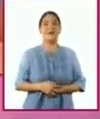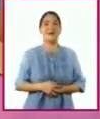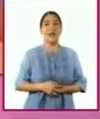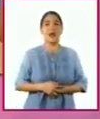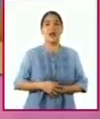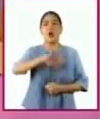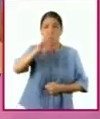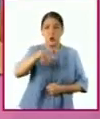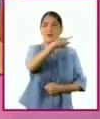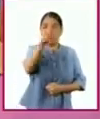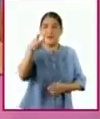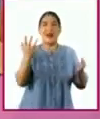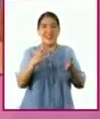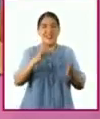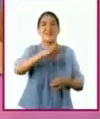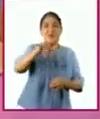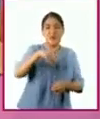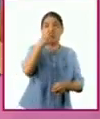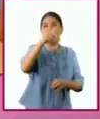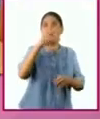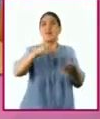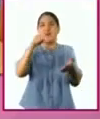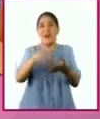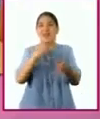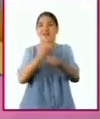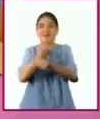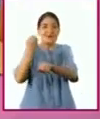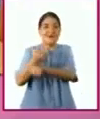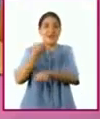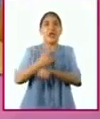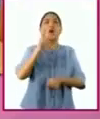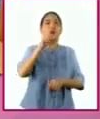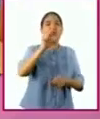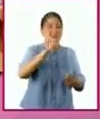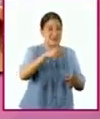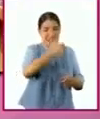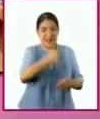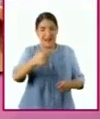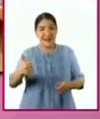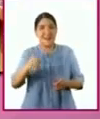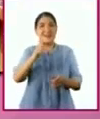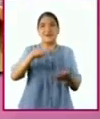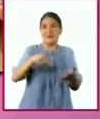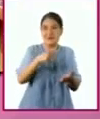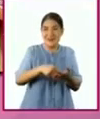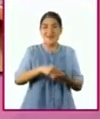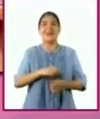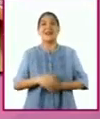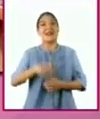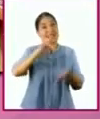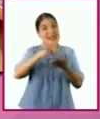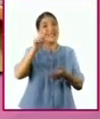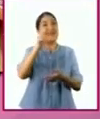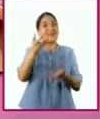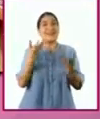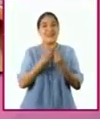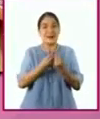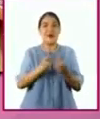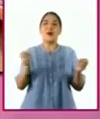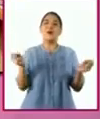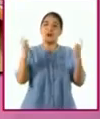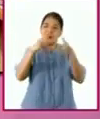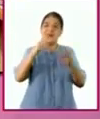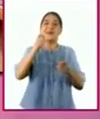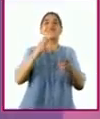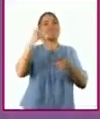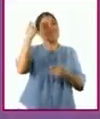Busquen un mapa de su estado y cuéntenme qué indican sus elementos acerca del lugar. Gracias por acompañarnos. Nos vemos en el